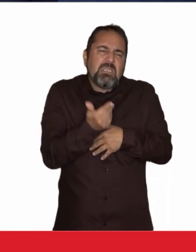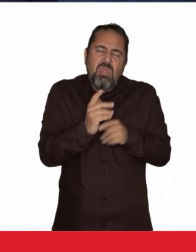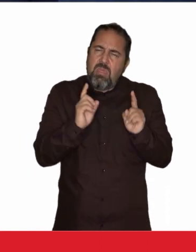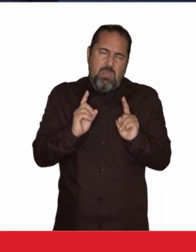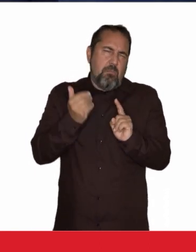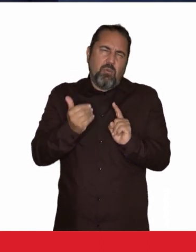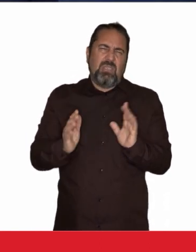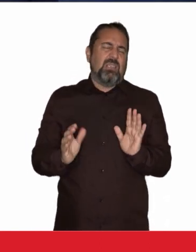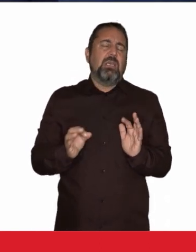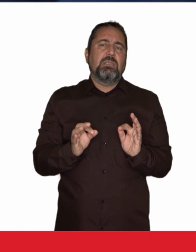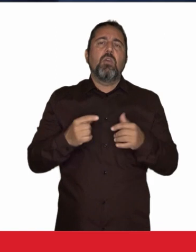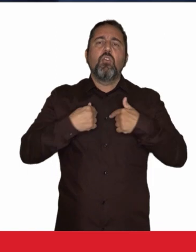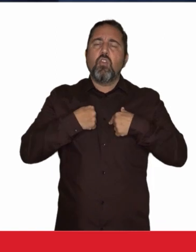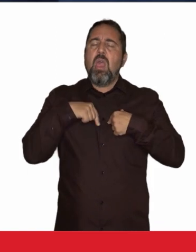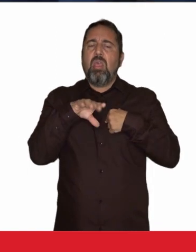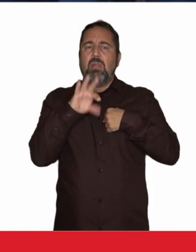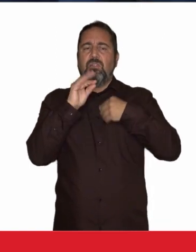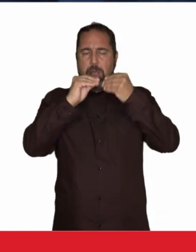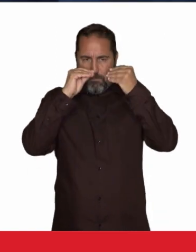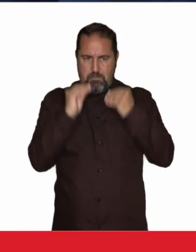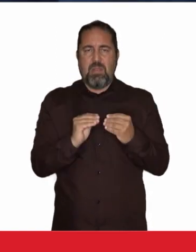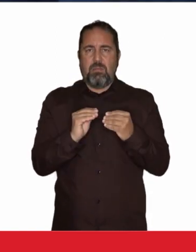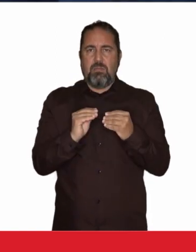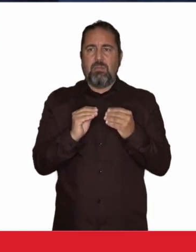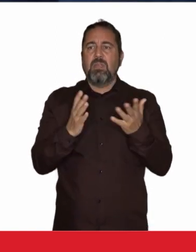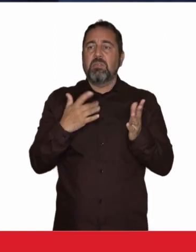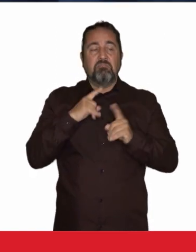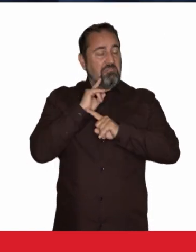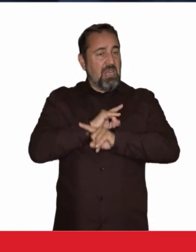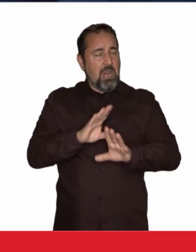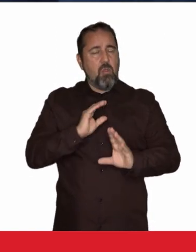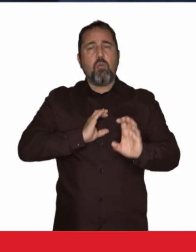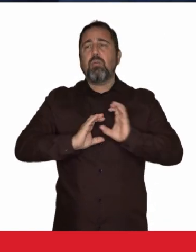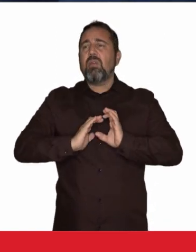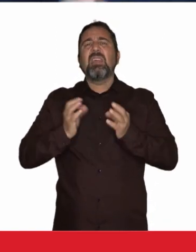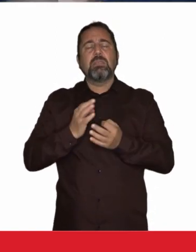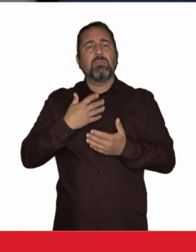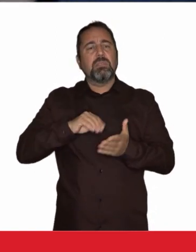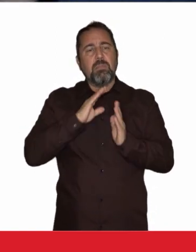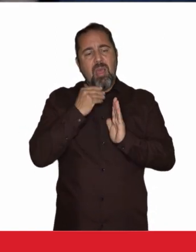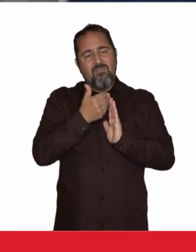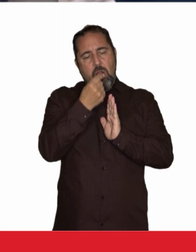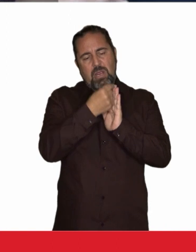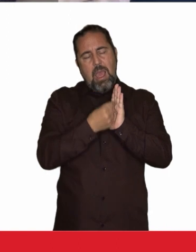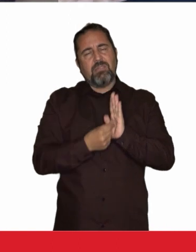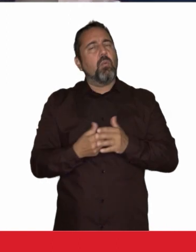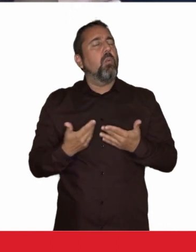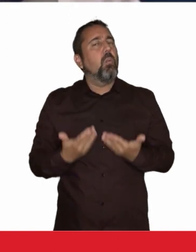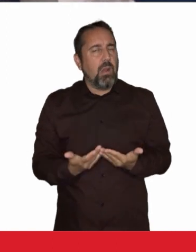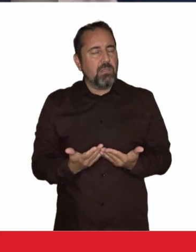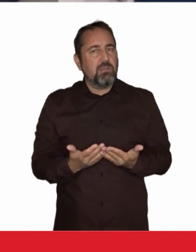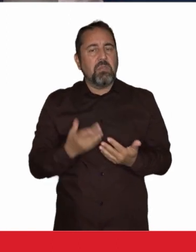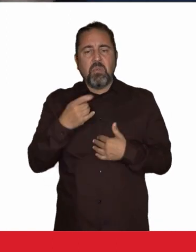Cuando yo creo un negocio, es imprescindible que yo tenga bien identificadas y que sea capaz de comunicar muy